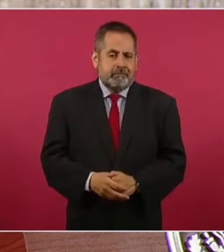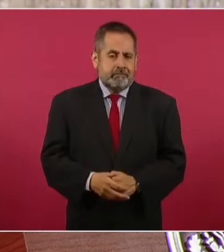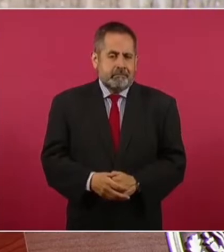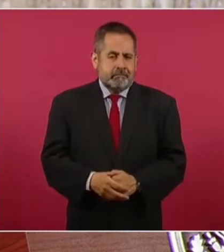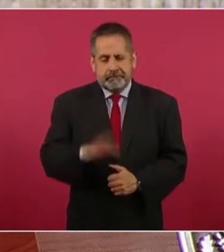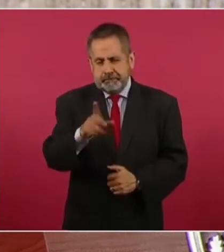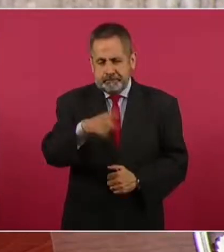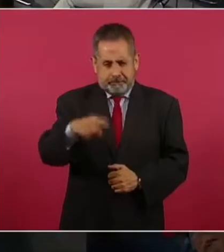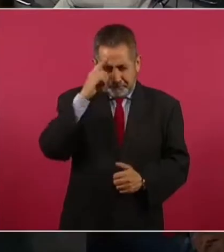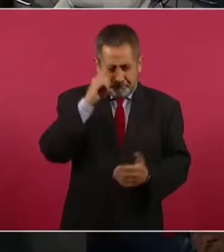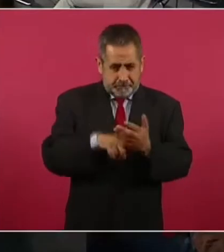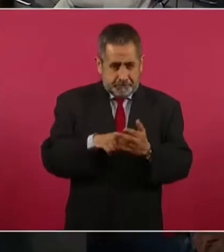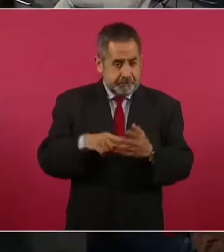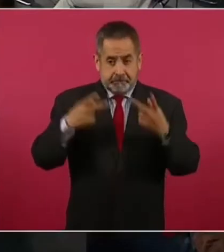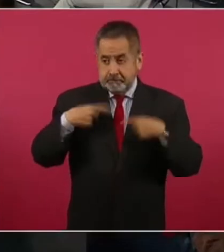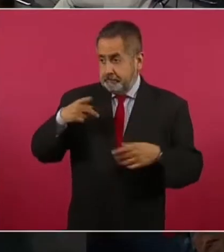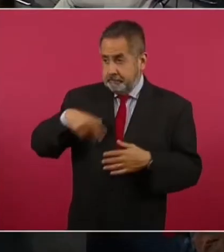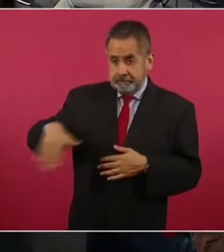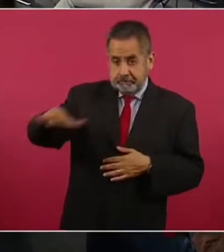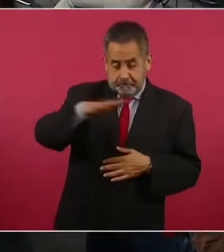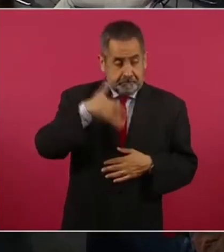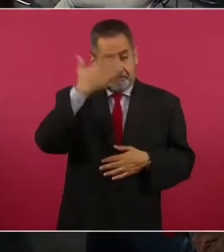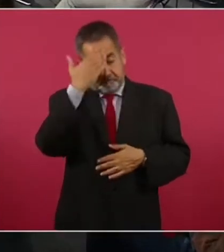¿Ustedes creen que la gente sabía